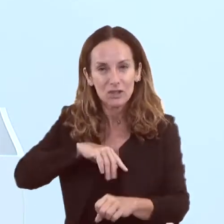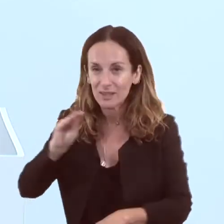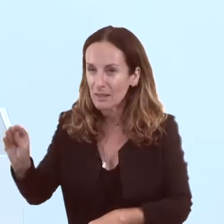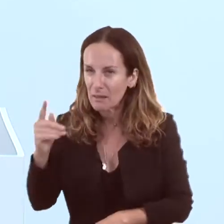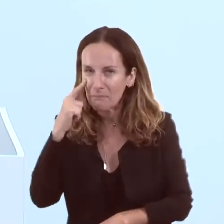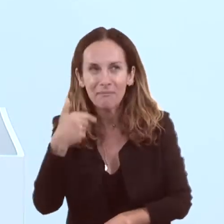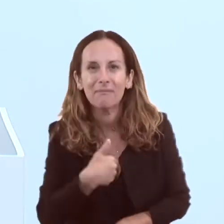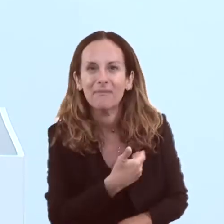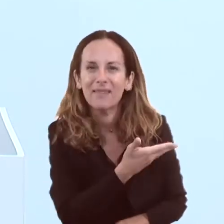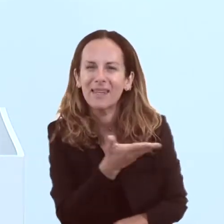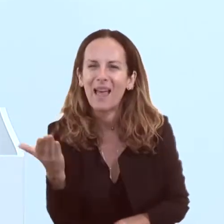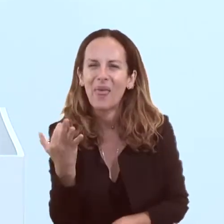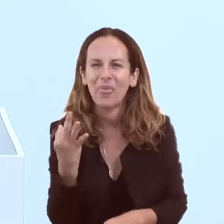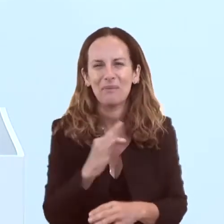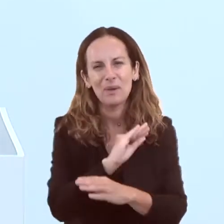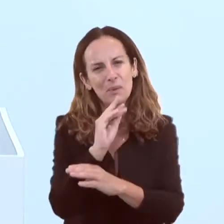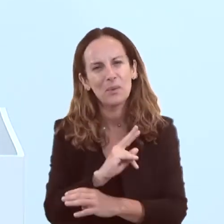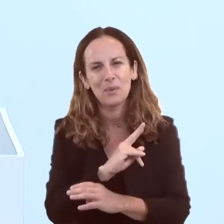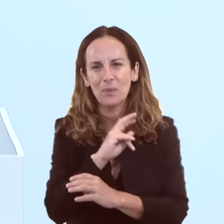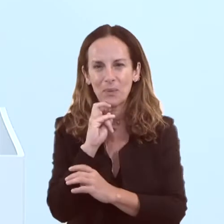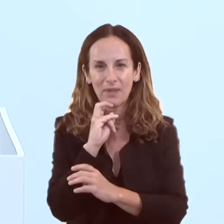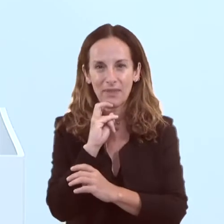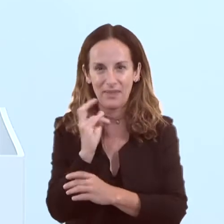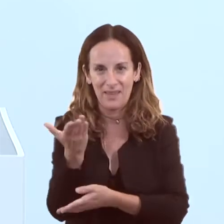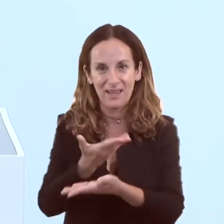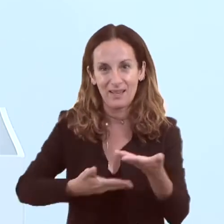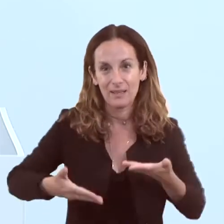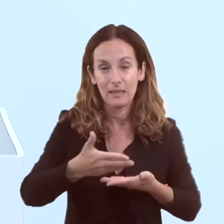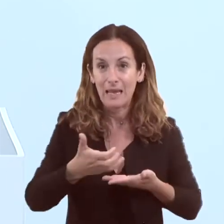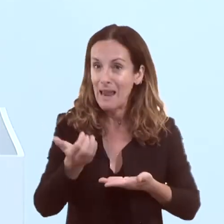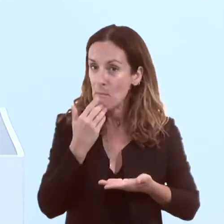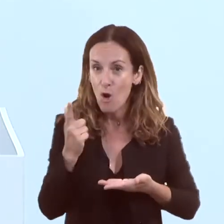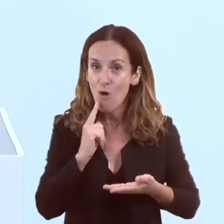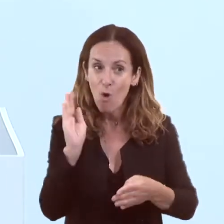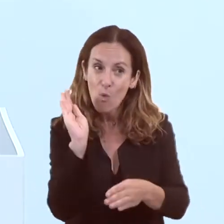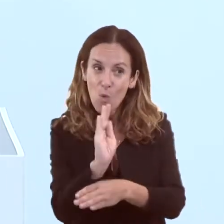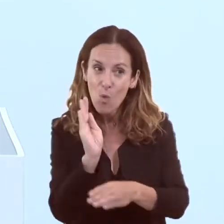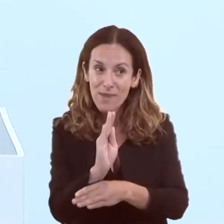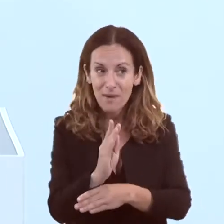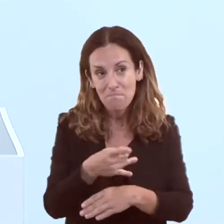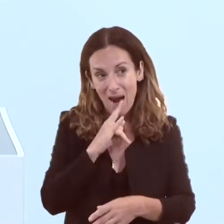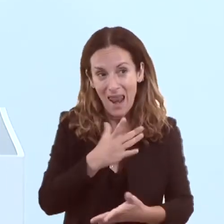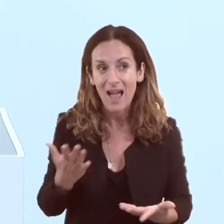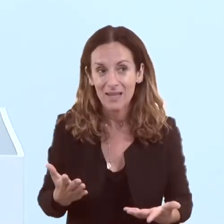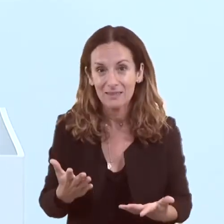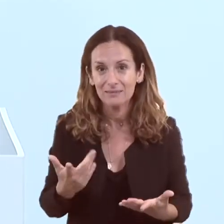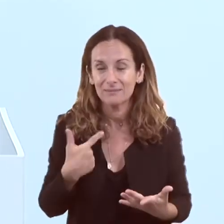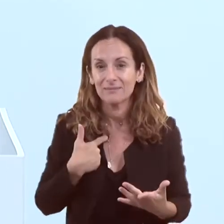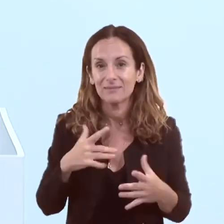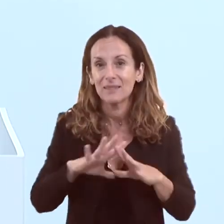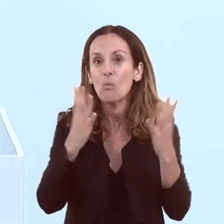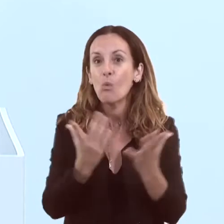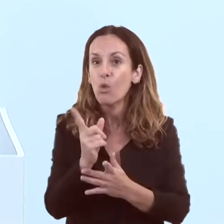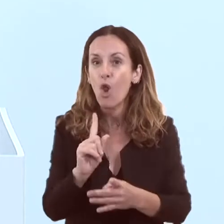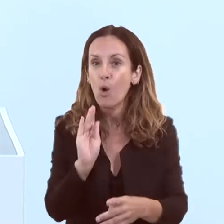Hay que cuidarlo y si no vivimos en este mundo como como tenemos que hacerlo Pues